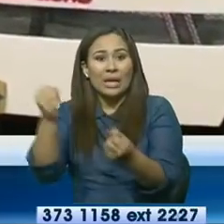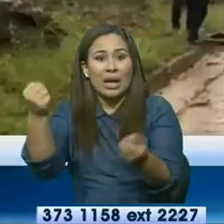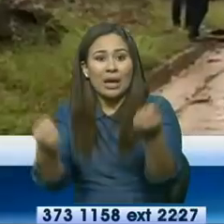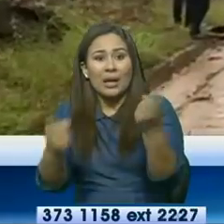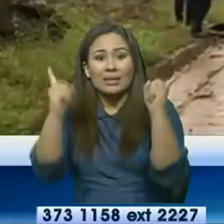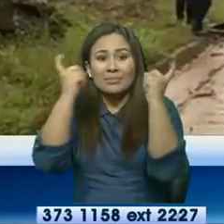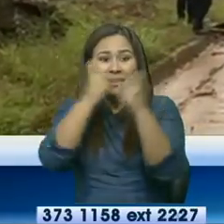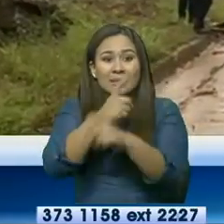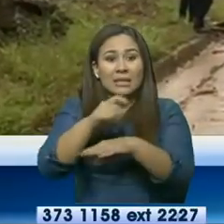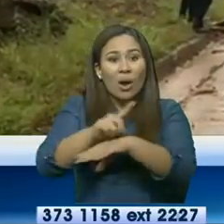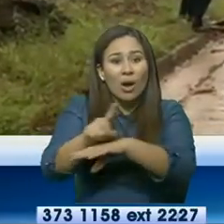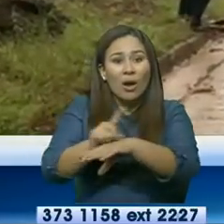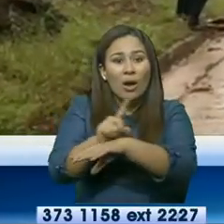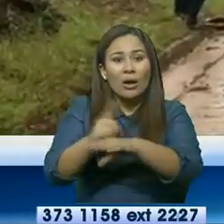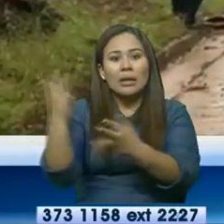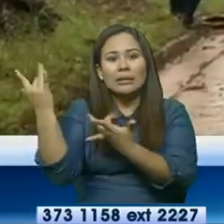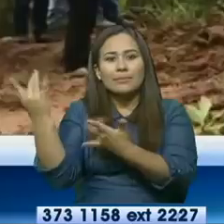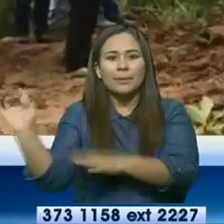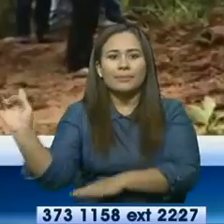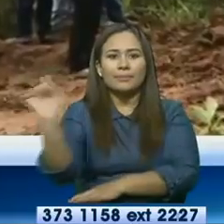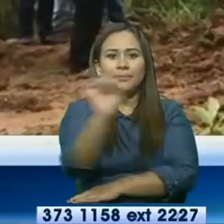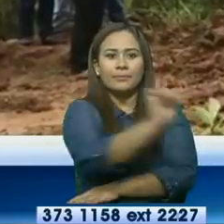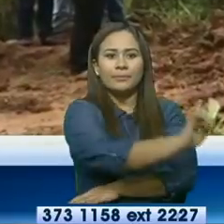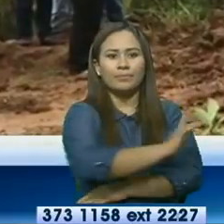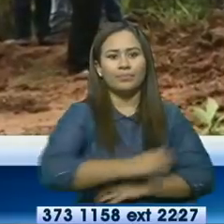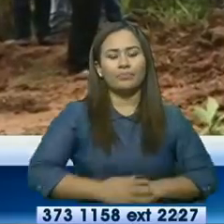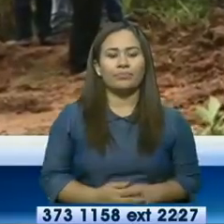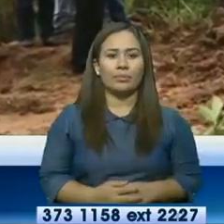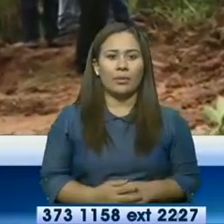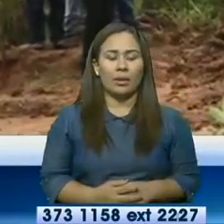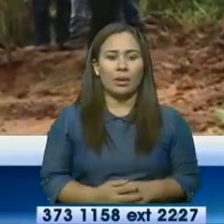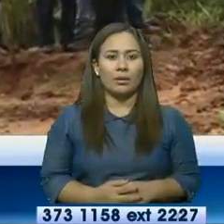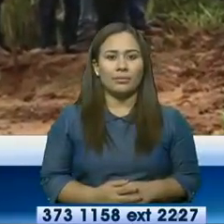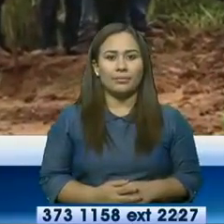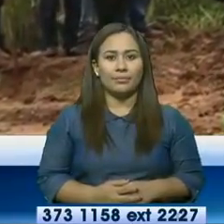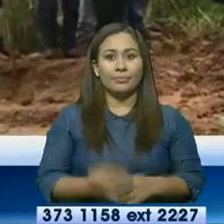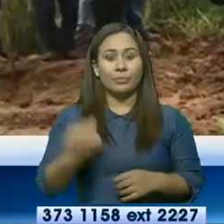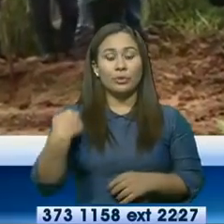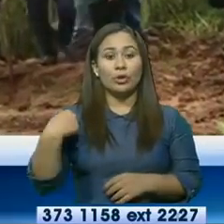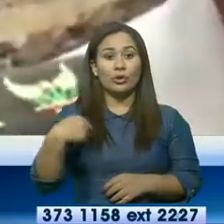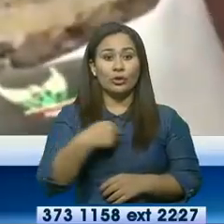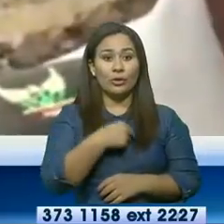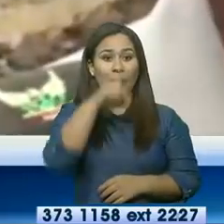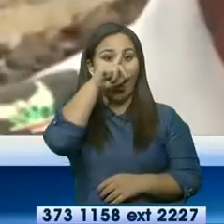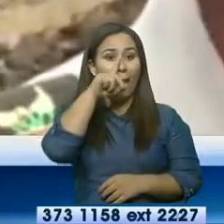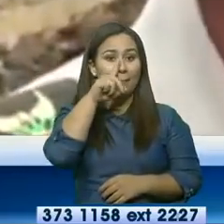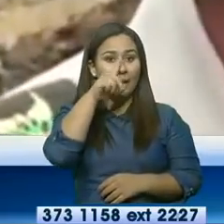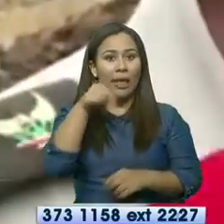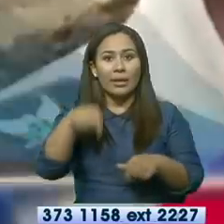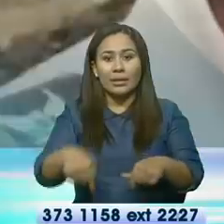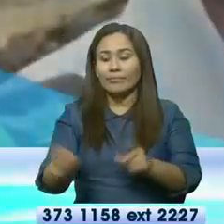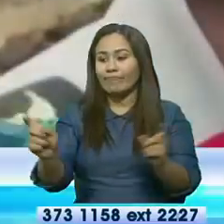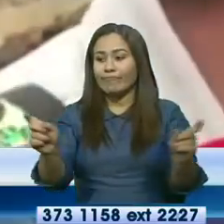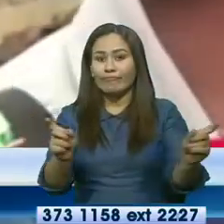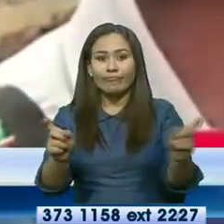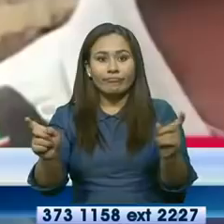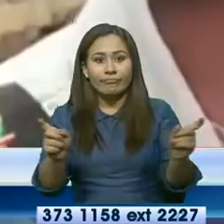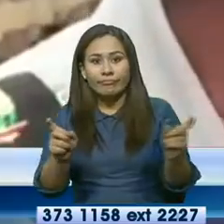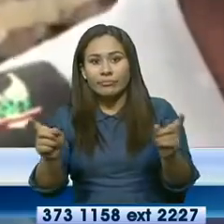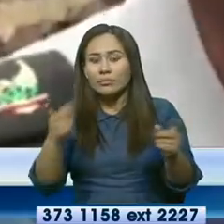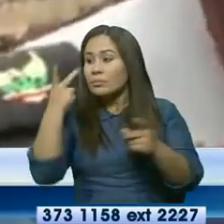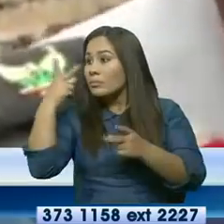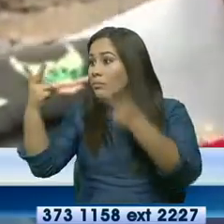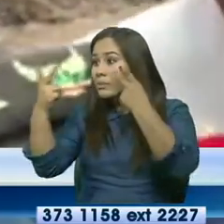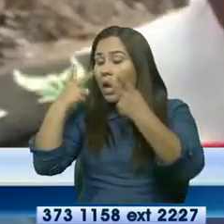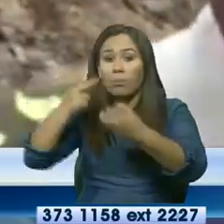por horas para poder llegar a su destino solamente estamos aquí tratando de evitar que se